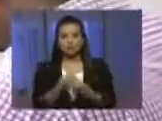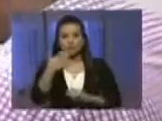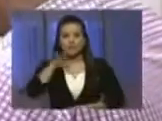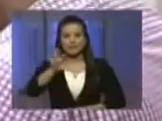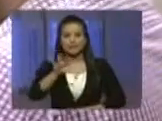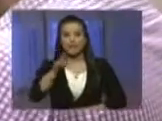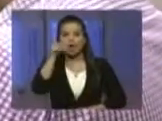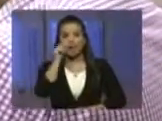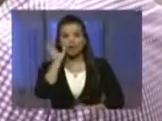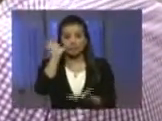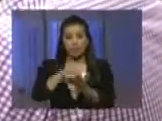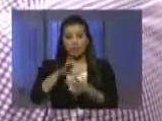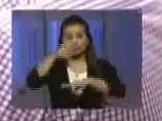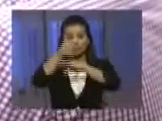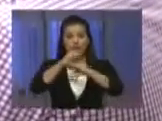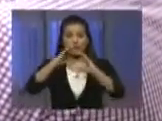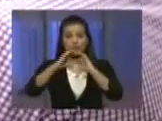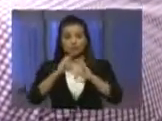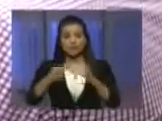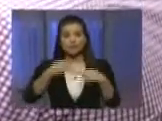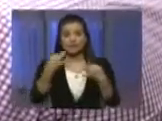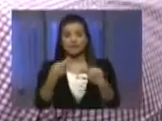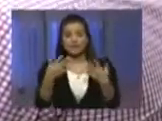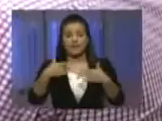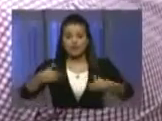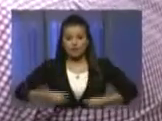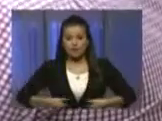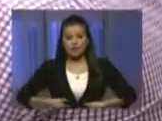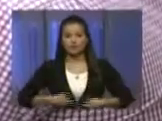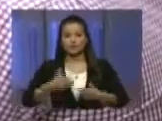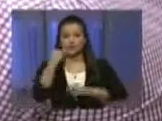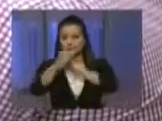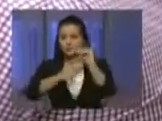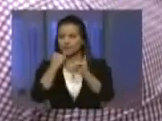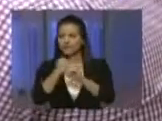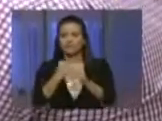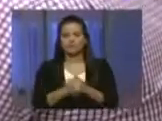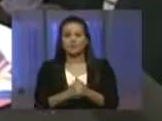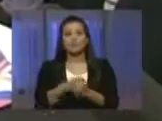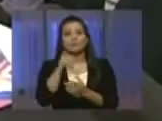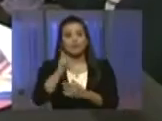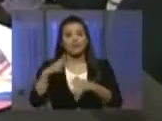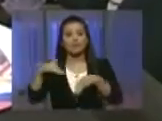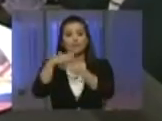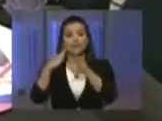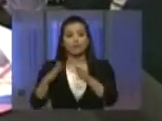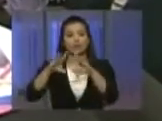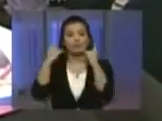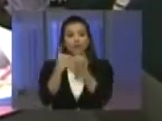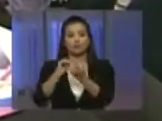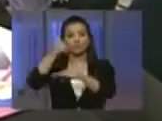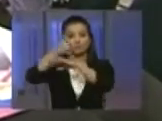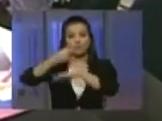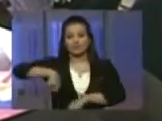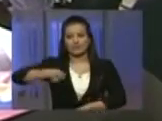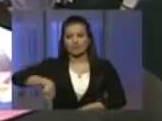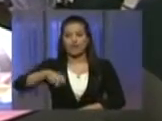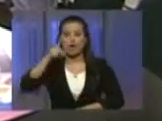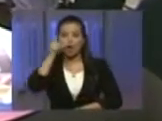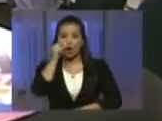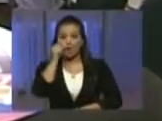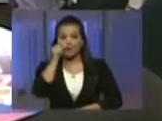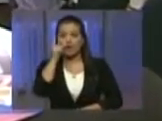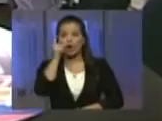comunicacional un gran esfuerzo a nivel internacional también el ministro de la presidencia compañero general